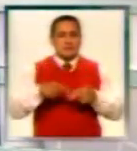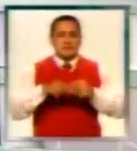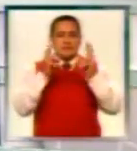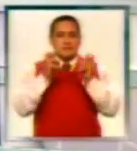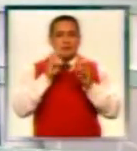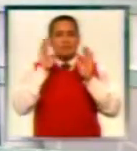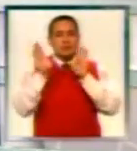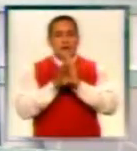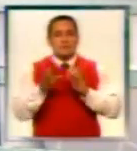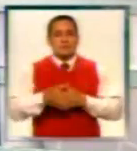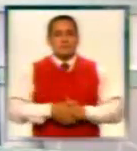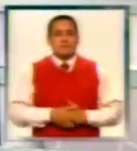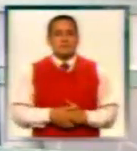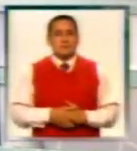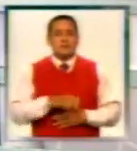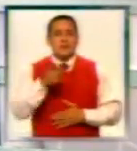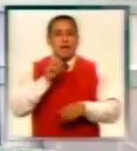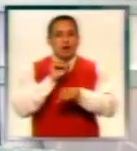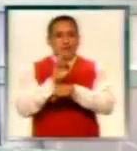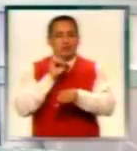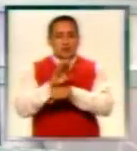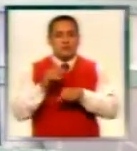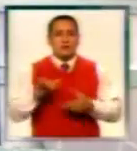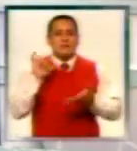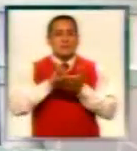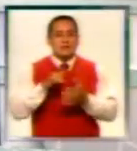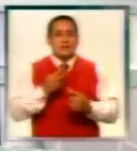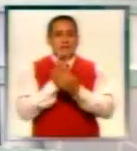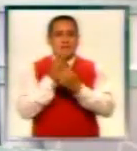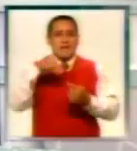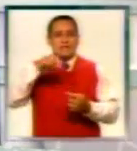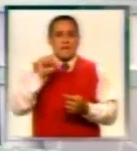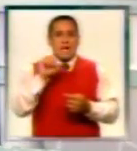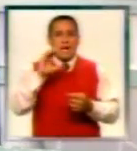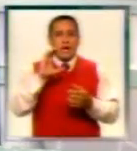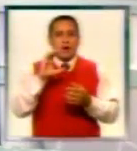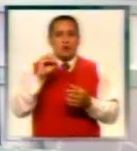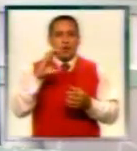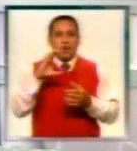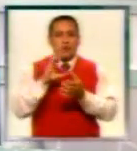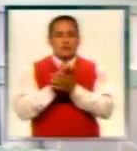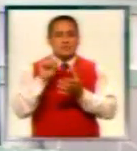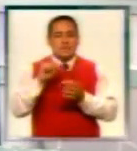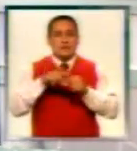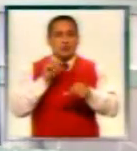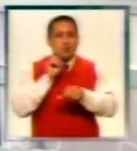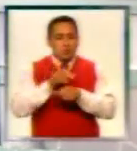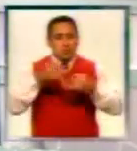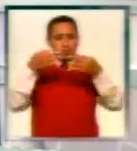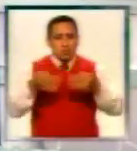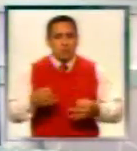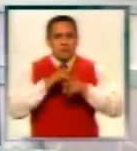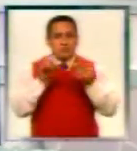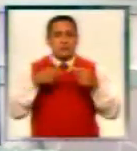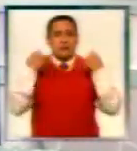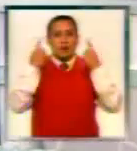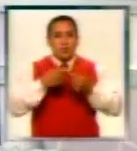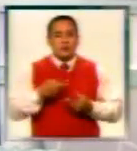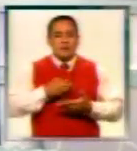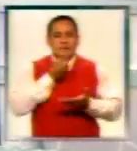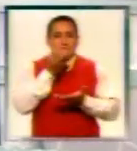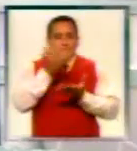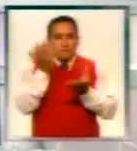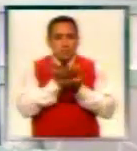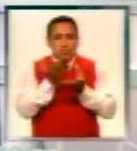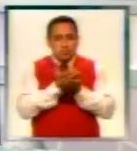¿no? Por ejemplo, la recomendación de que Yanacocha cumpla con las recomendaciones del informe de impacto ambiental,